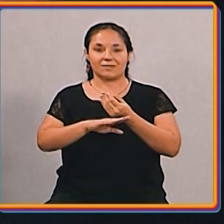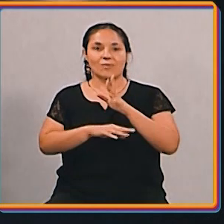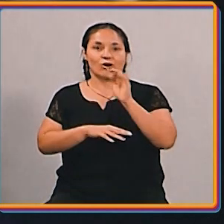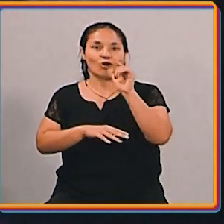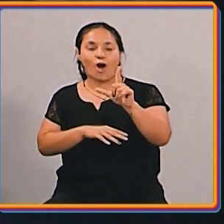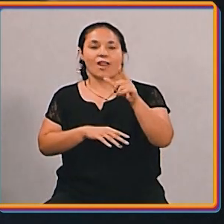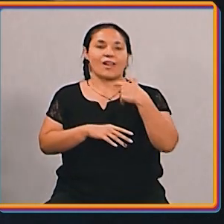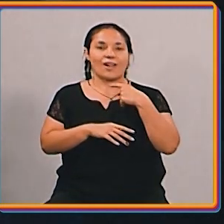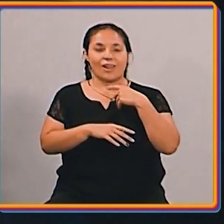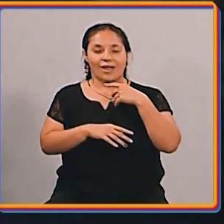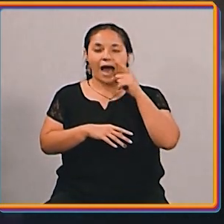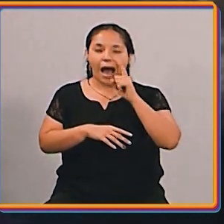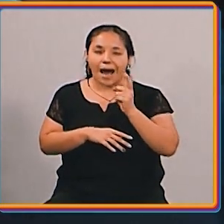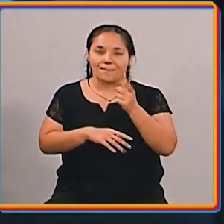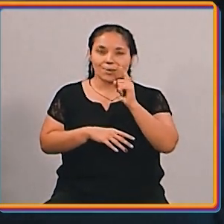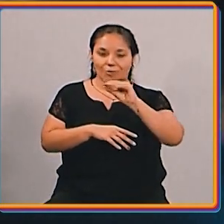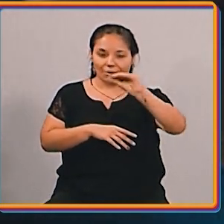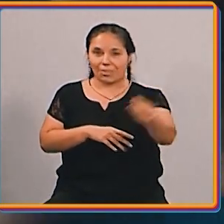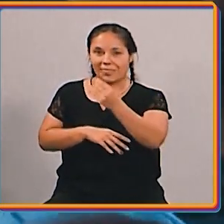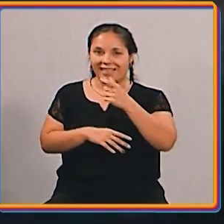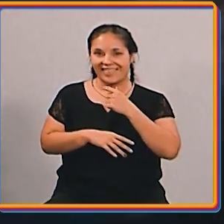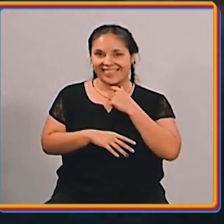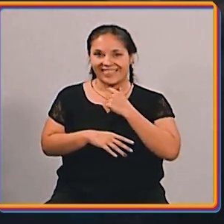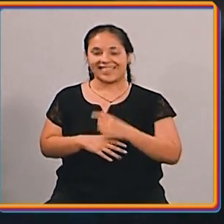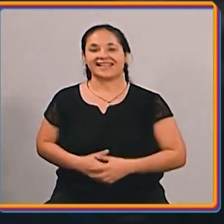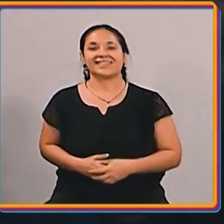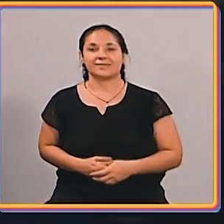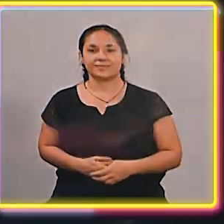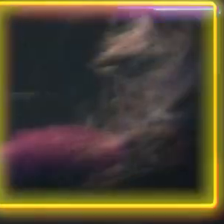rol de enano saboteador de la mina.